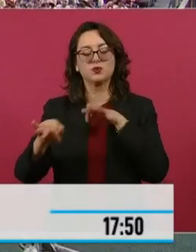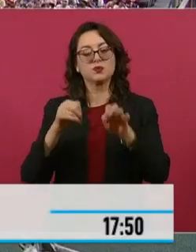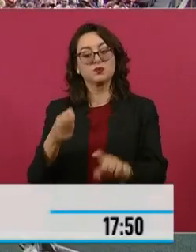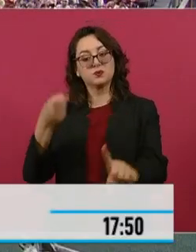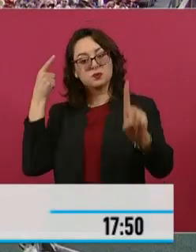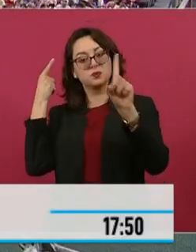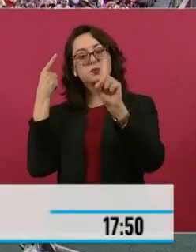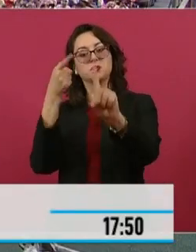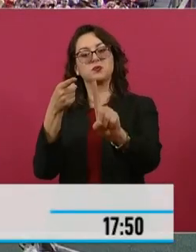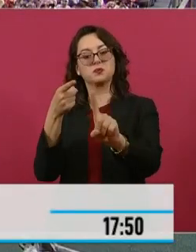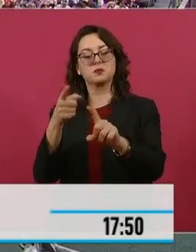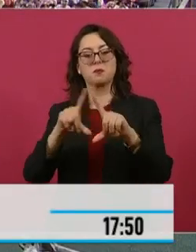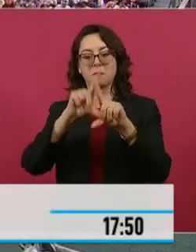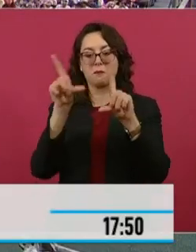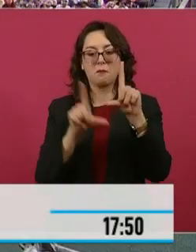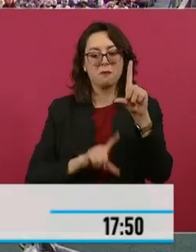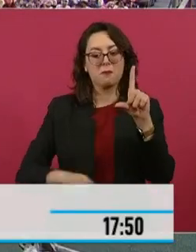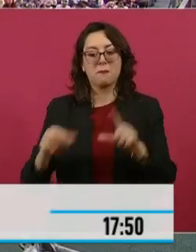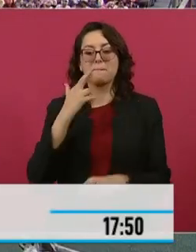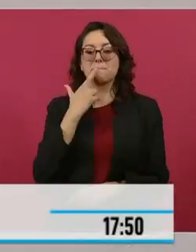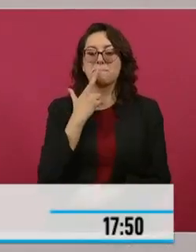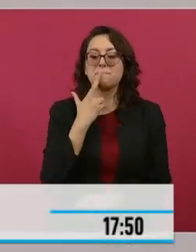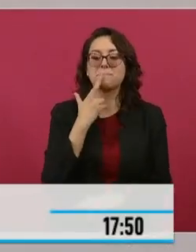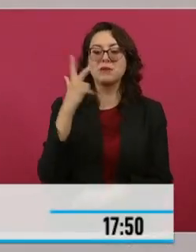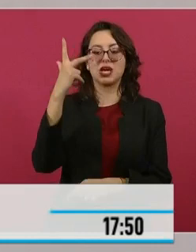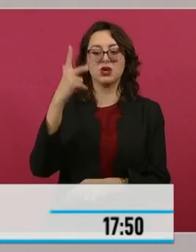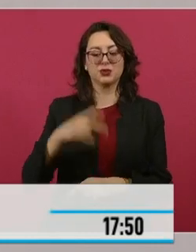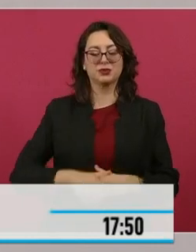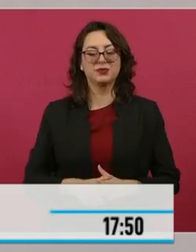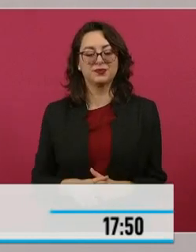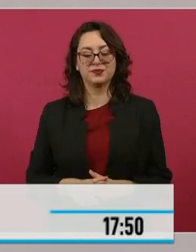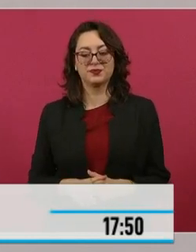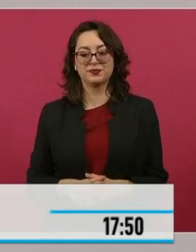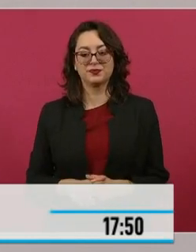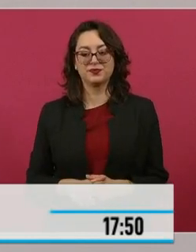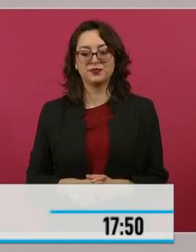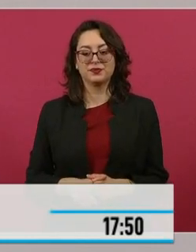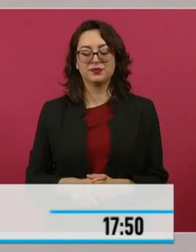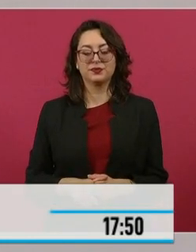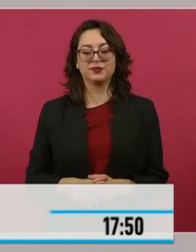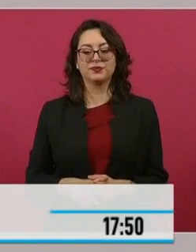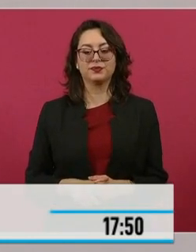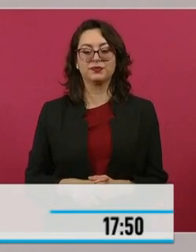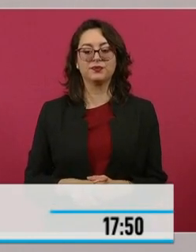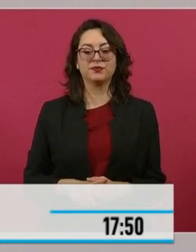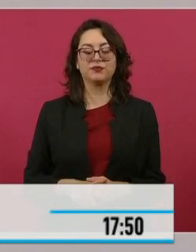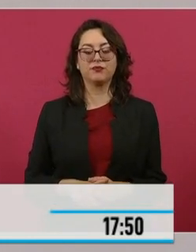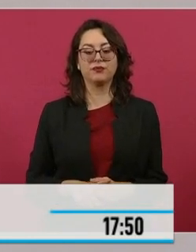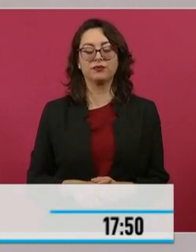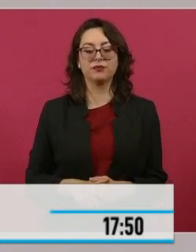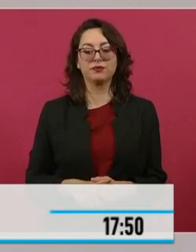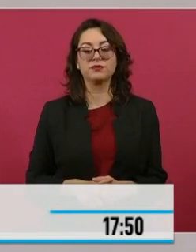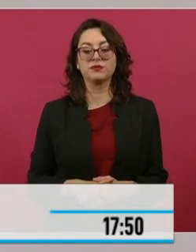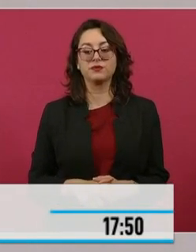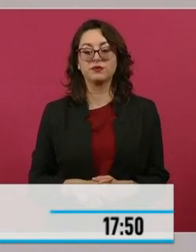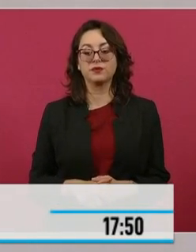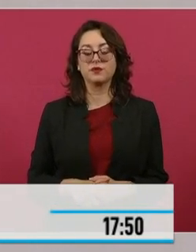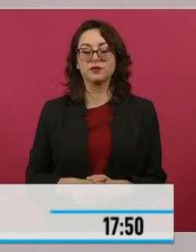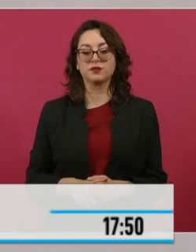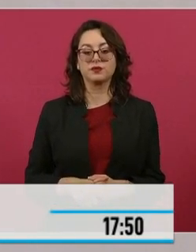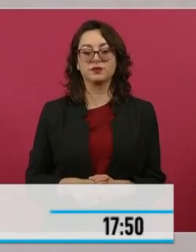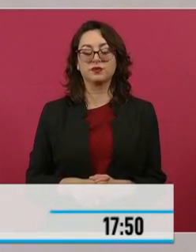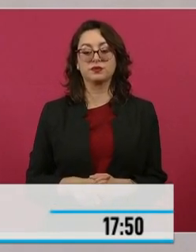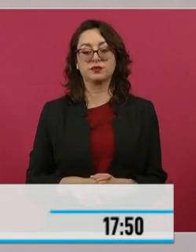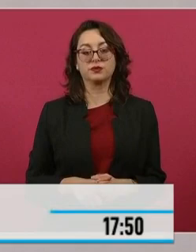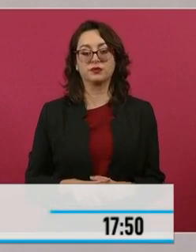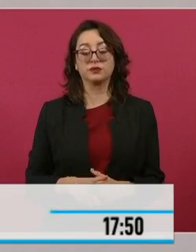un mejor país, un mejor México. Quiero dar las gracias a quienes nos han dado su apoyo